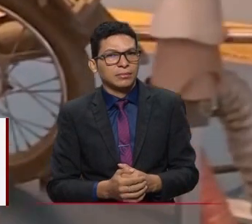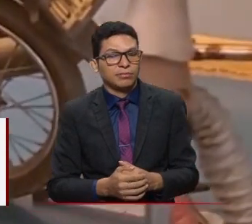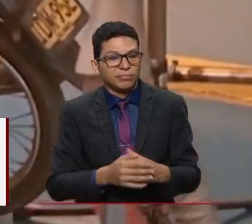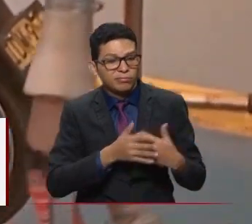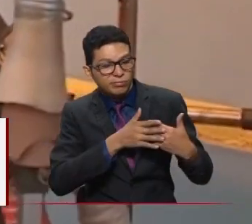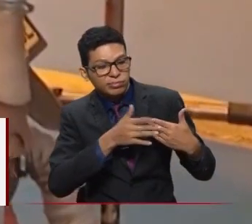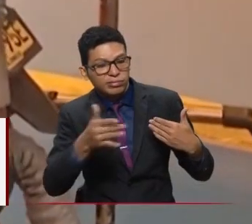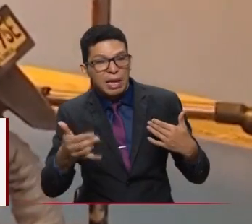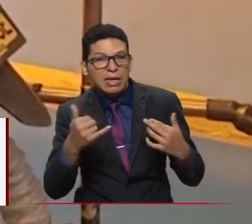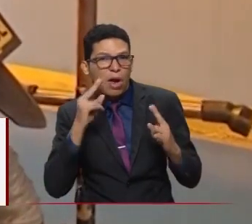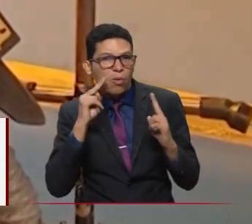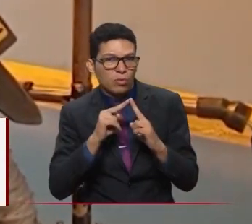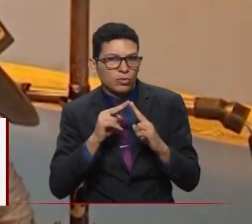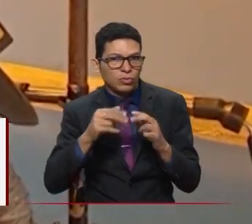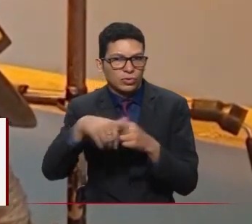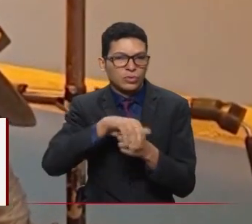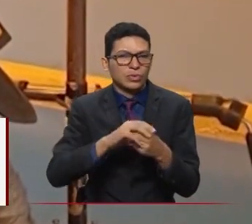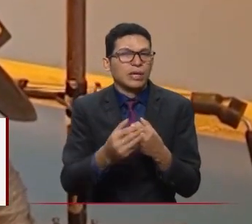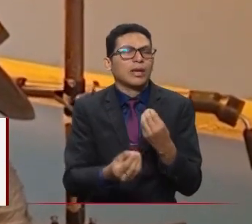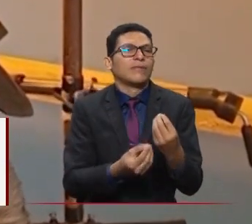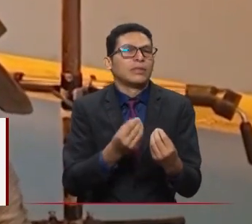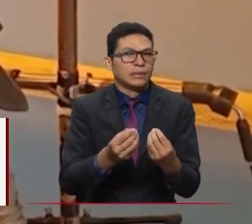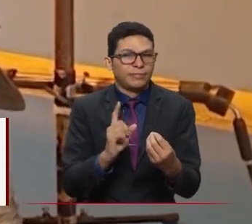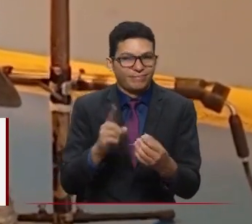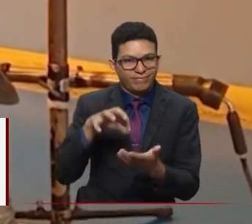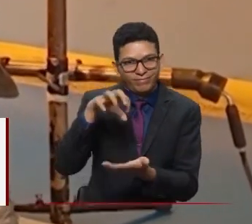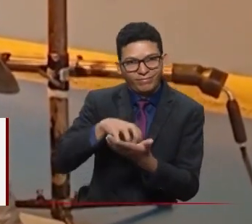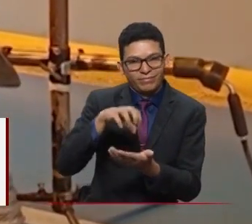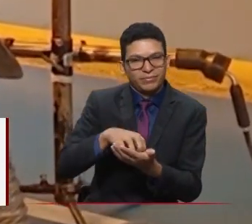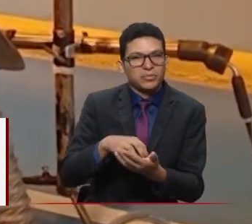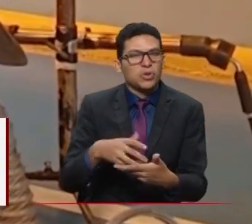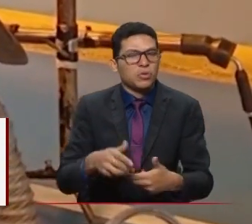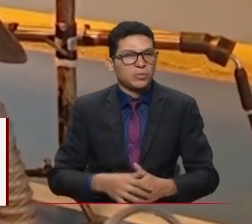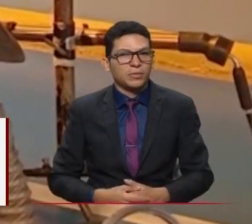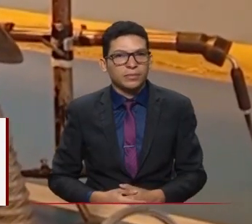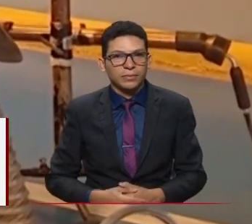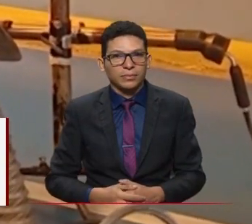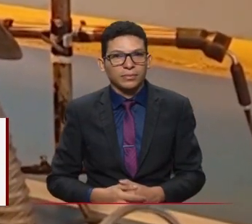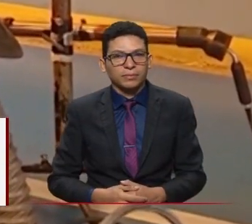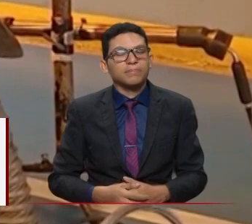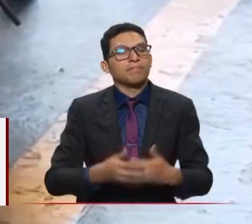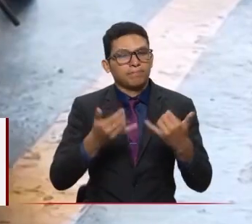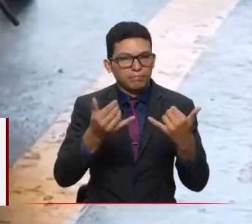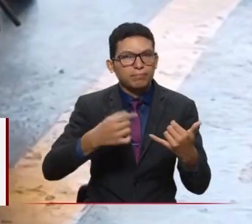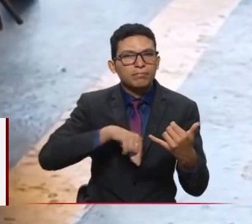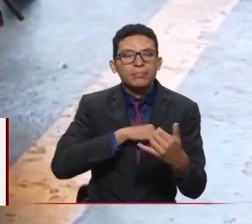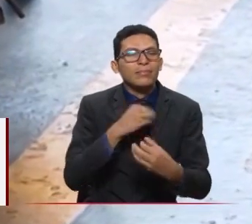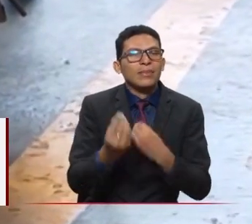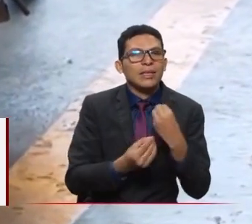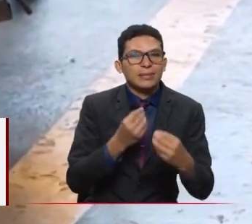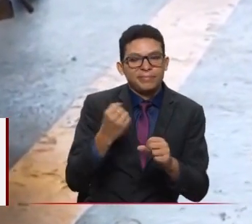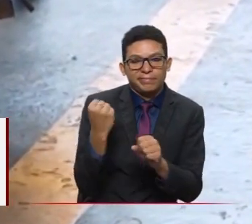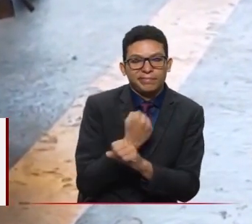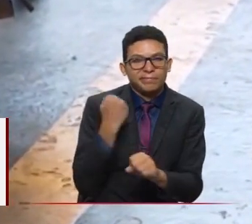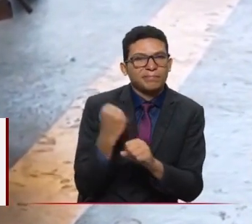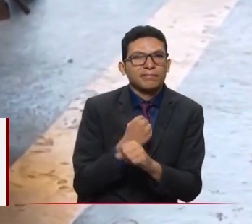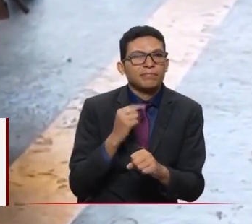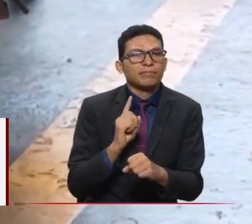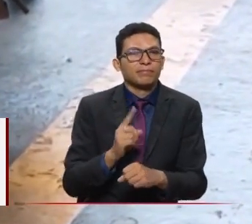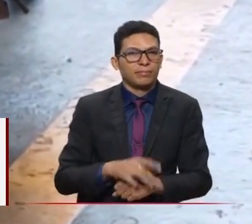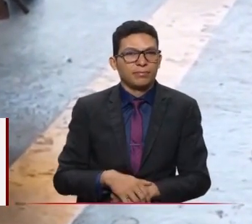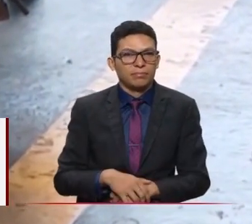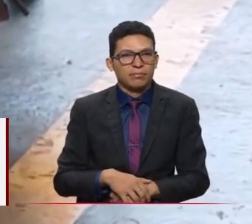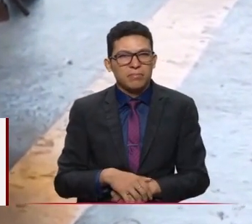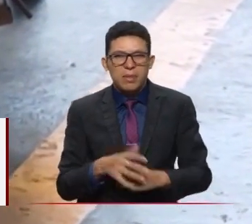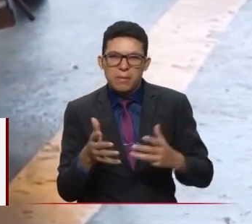después de conocer la situación en esos centros de diagnóstico? Ya, el paso a seguir, nosotros estamos haciendo un trabajo